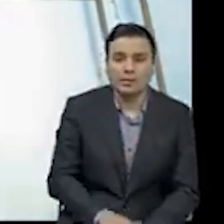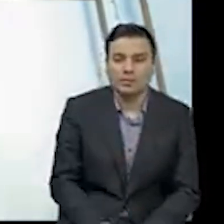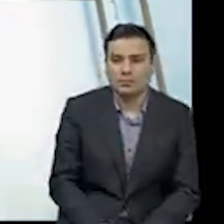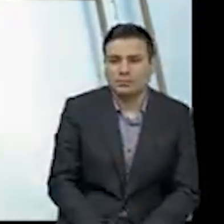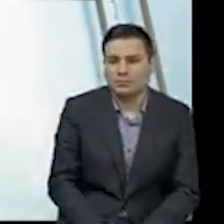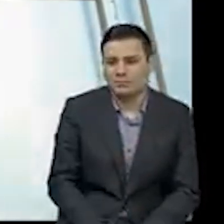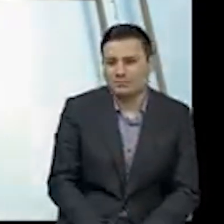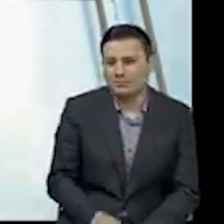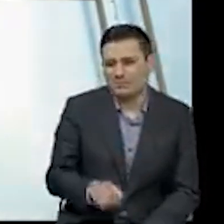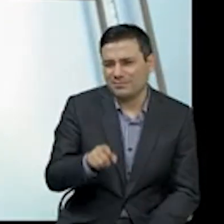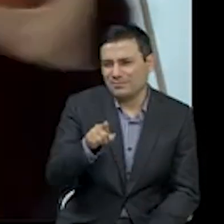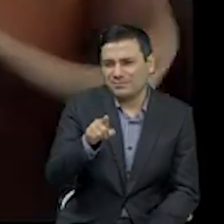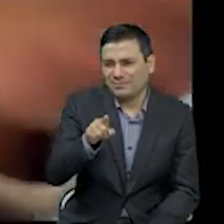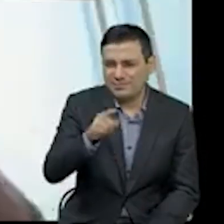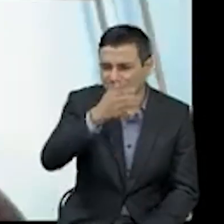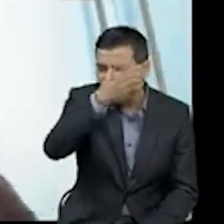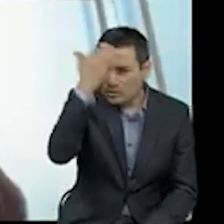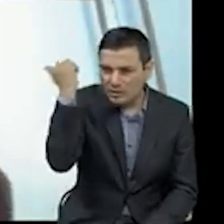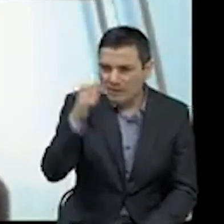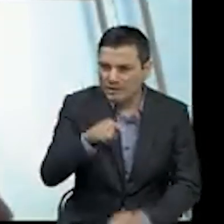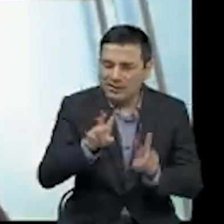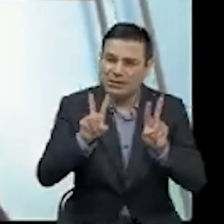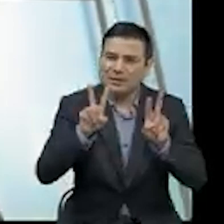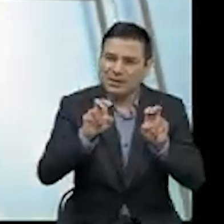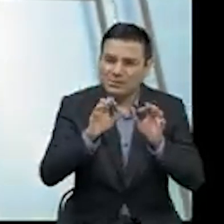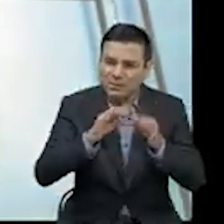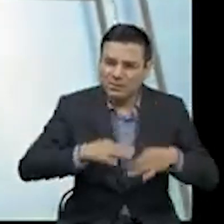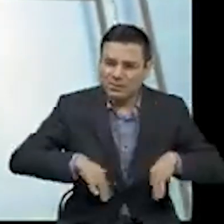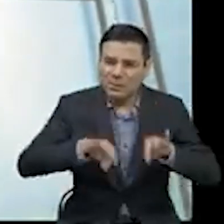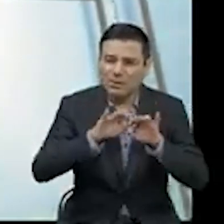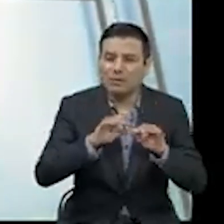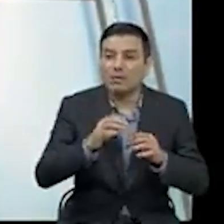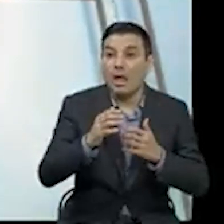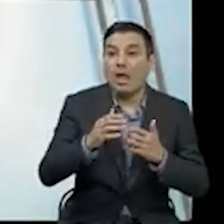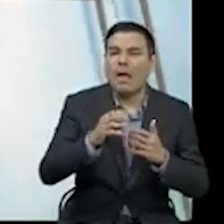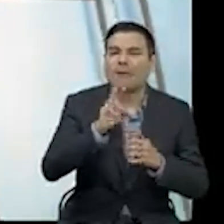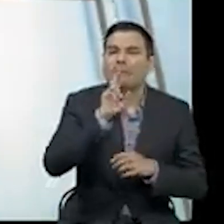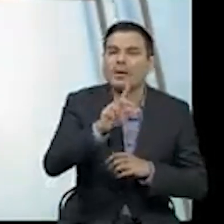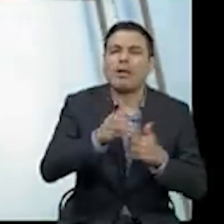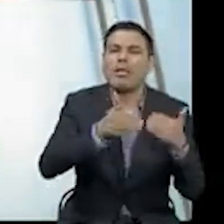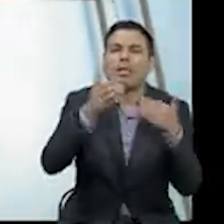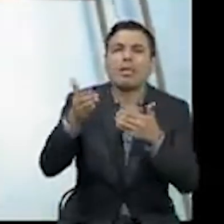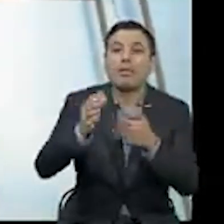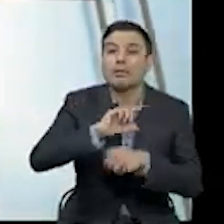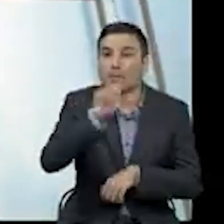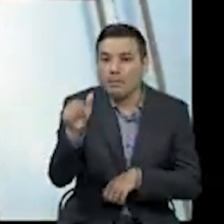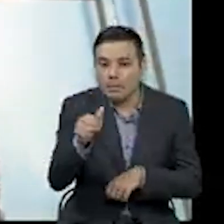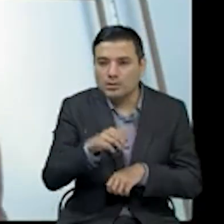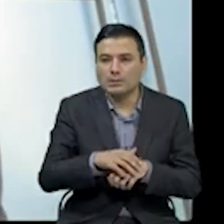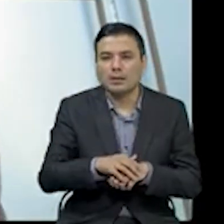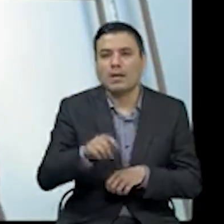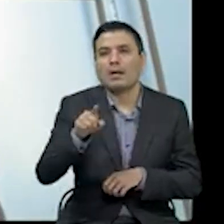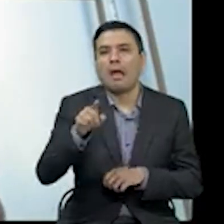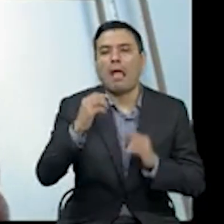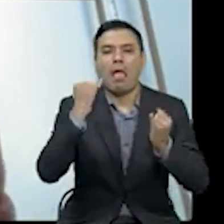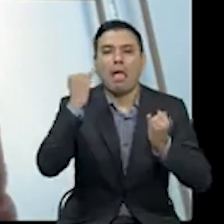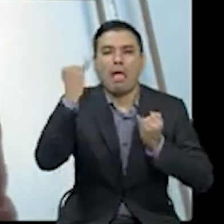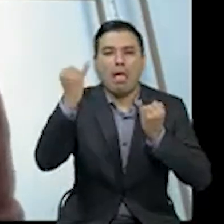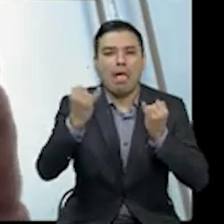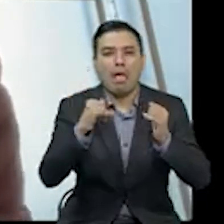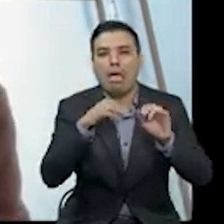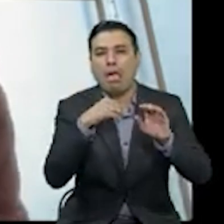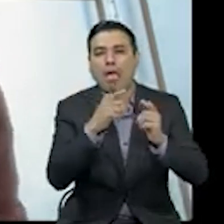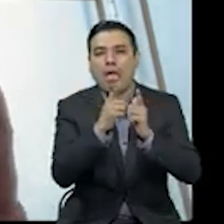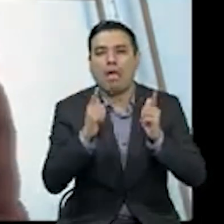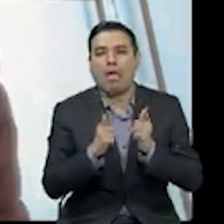del punto y pedía que se pospusiera, y luego ya que está el punto aprovecha para el golpeteo.